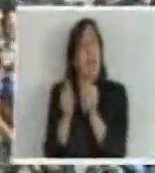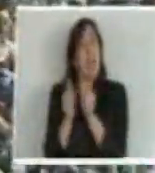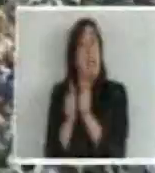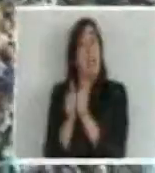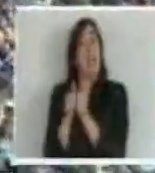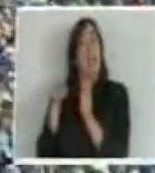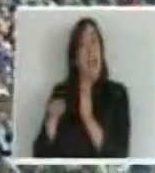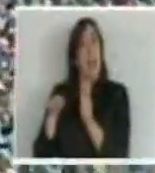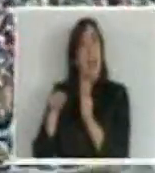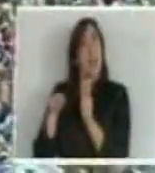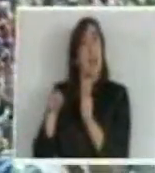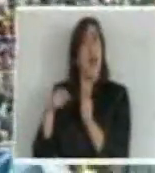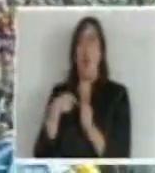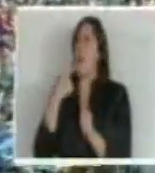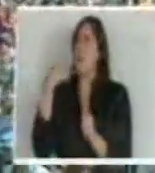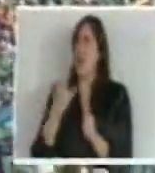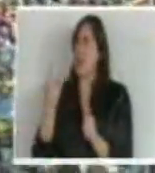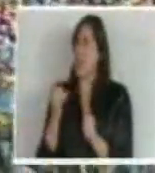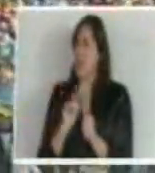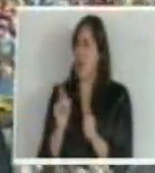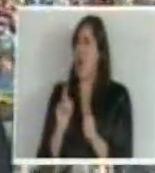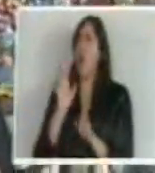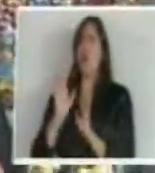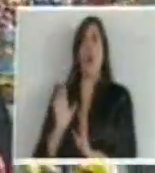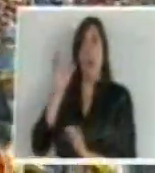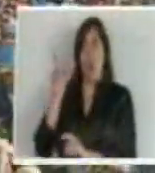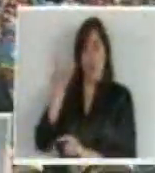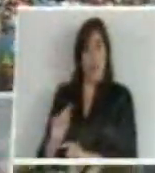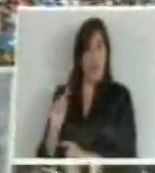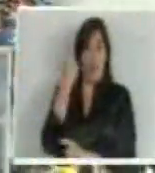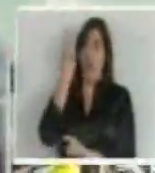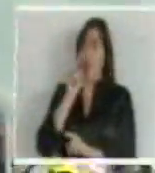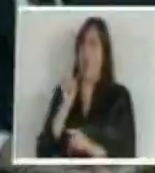Y junto a él, porque esto es mentira, no lo hace tampoco un hombre solo,